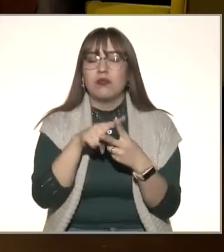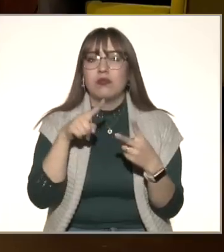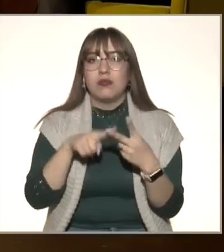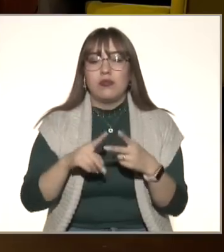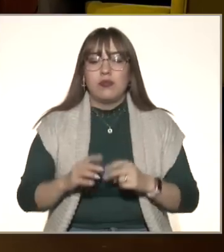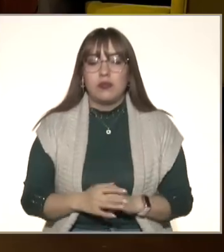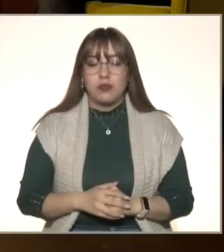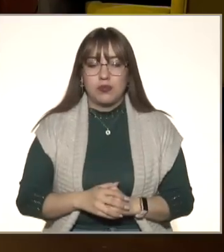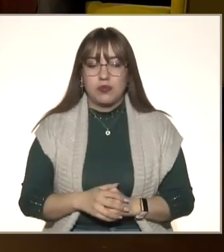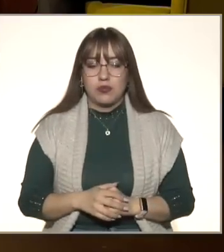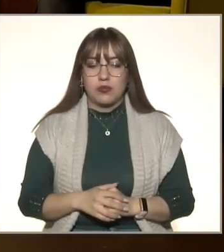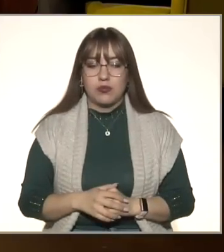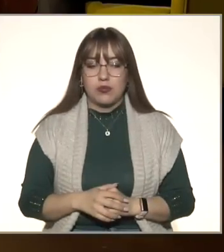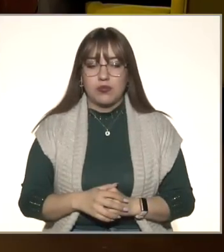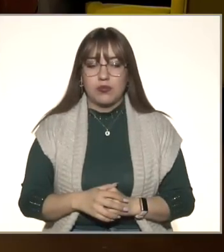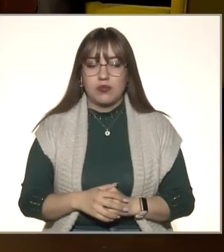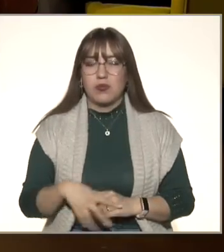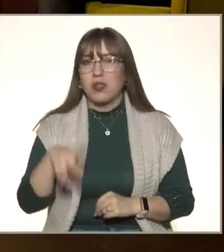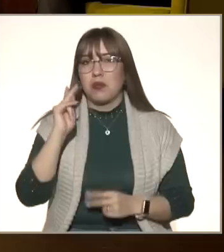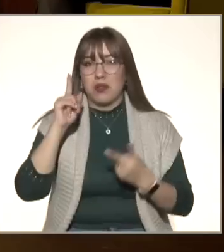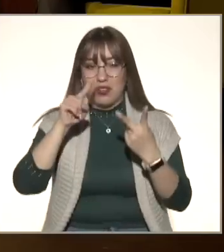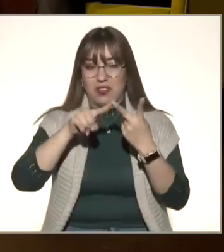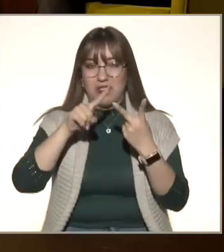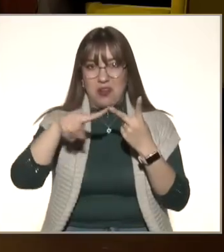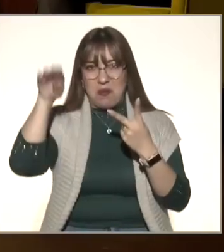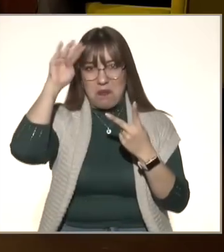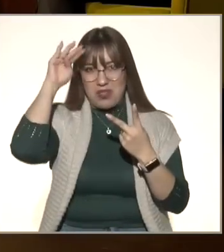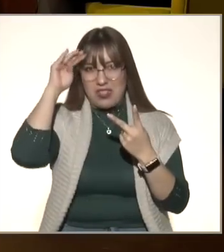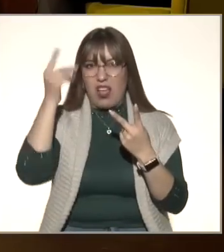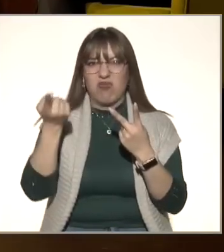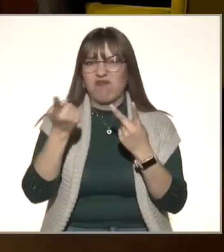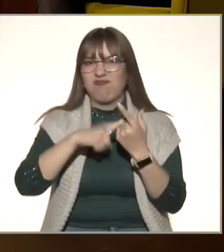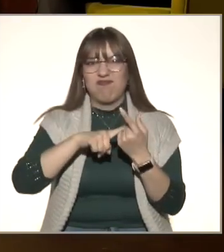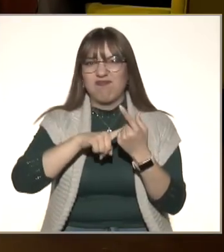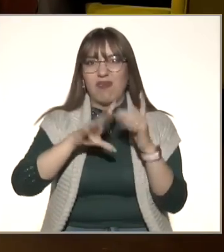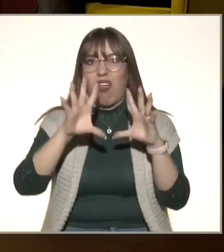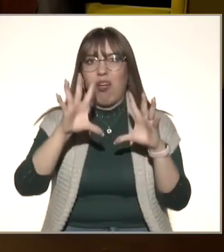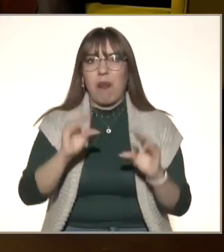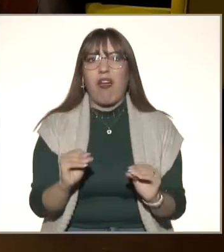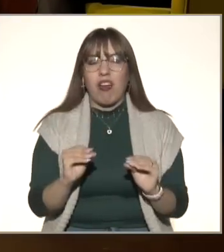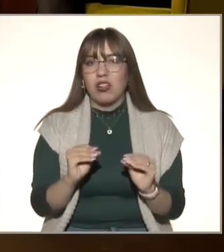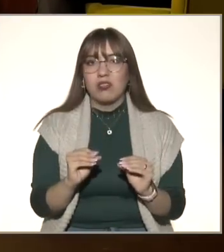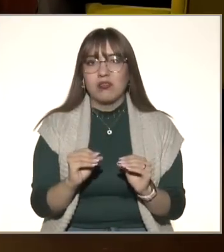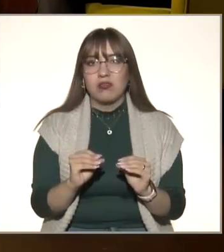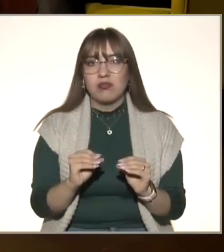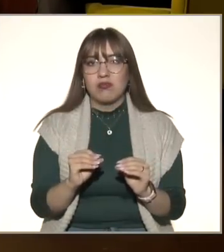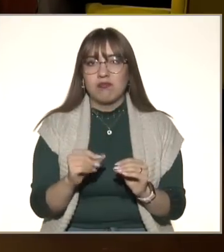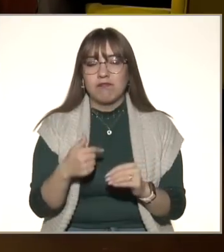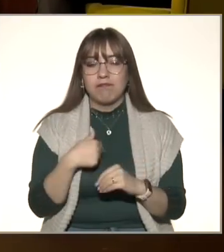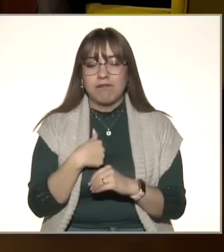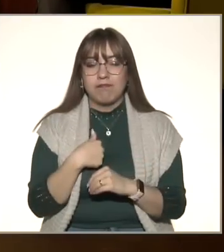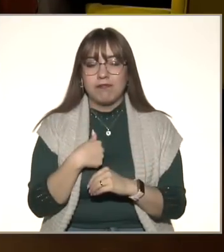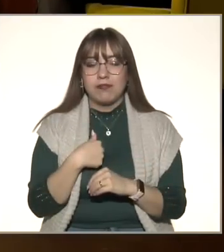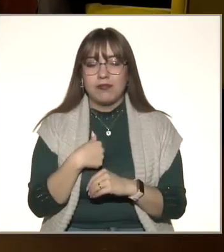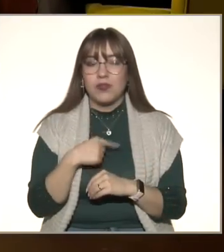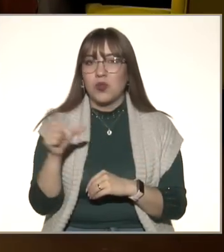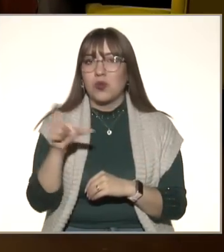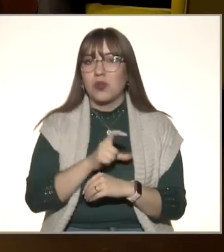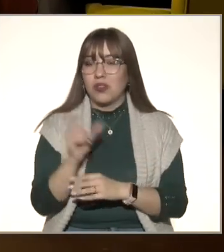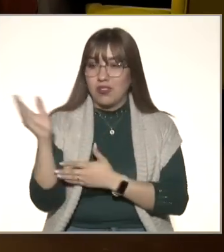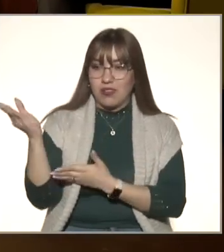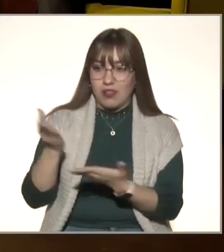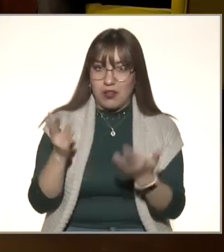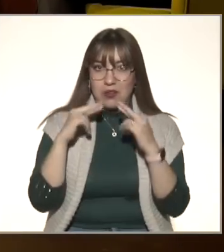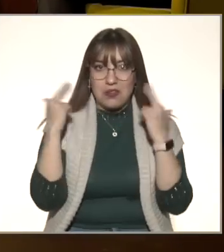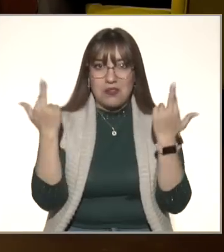modo pensar lo tenemos desconectado. Llegamos, queremos estar contentos, no queremos estar pensando. Y